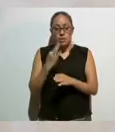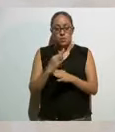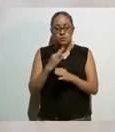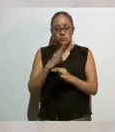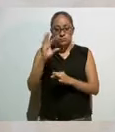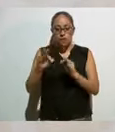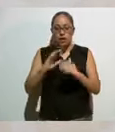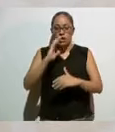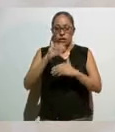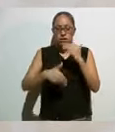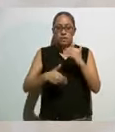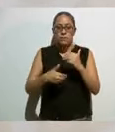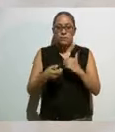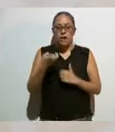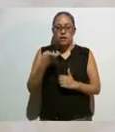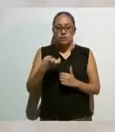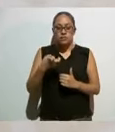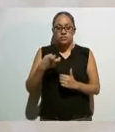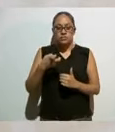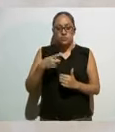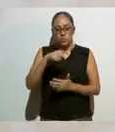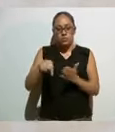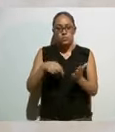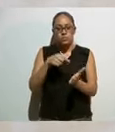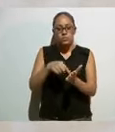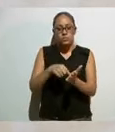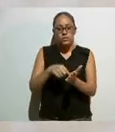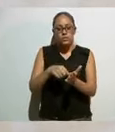jornada aquí con ustedes.